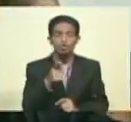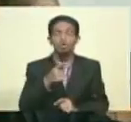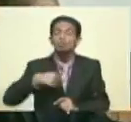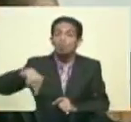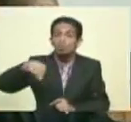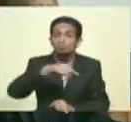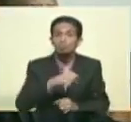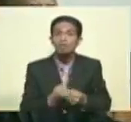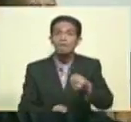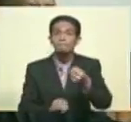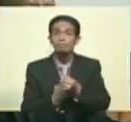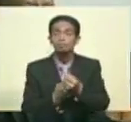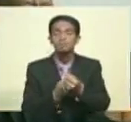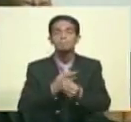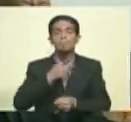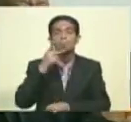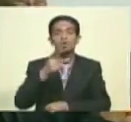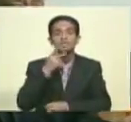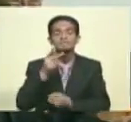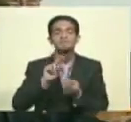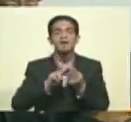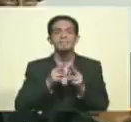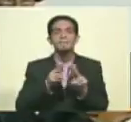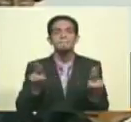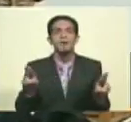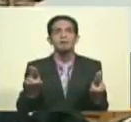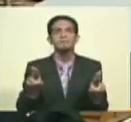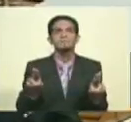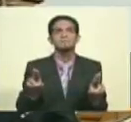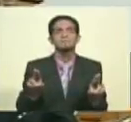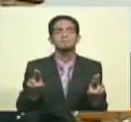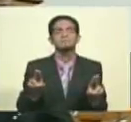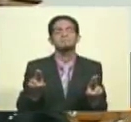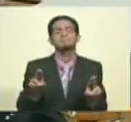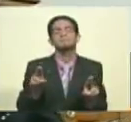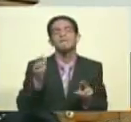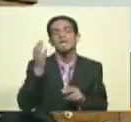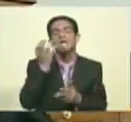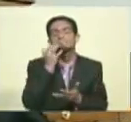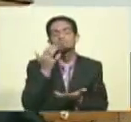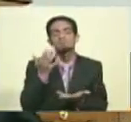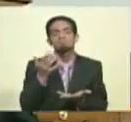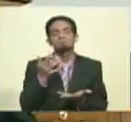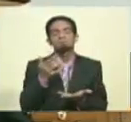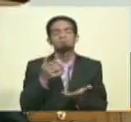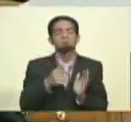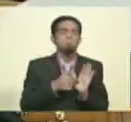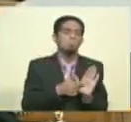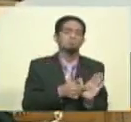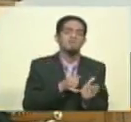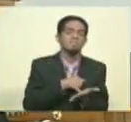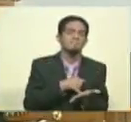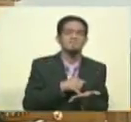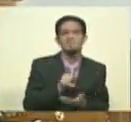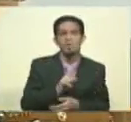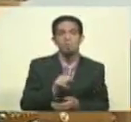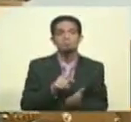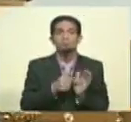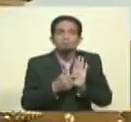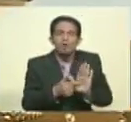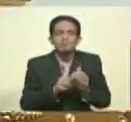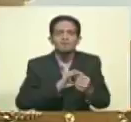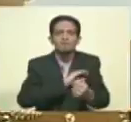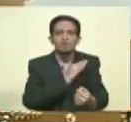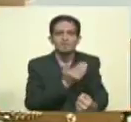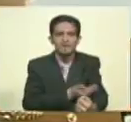pacificación, con todo lo que sabemos que no es muestra de debilidad, al contrario, es muestra de fortaleza, y porque a nosotros